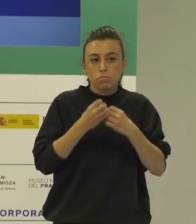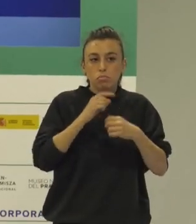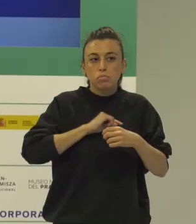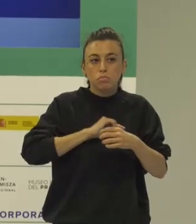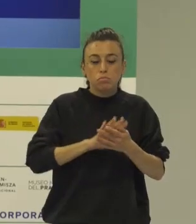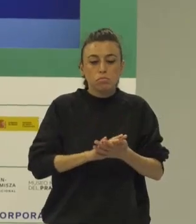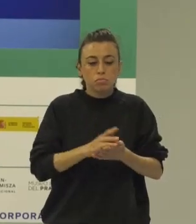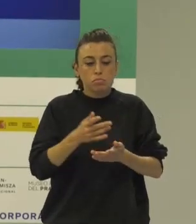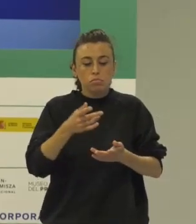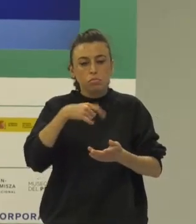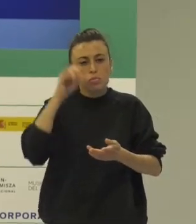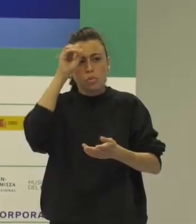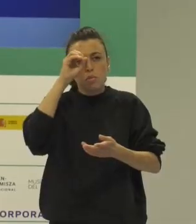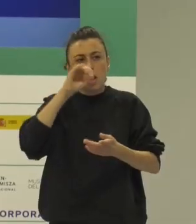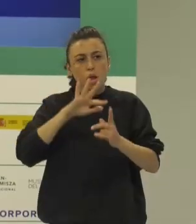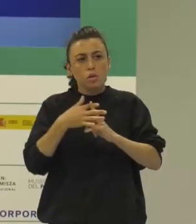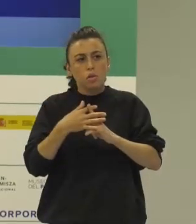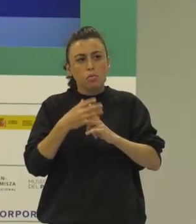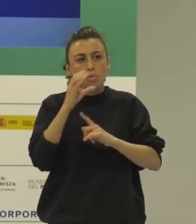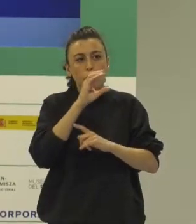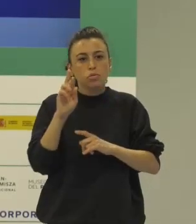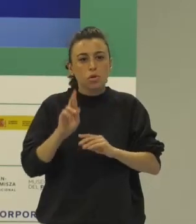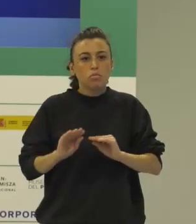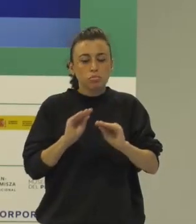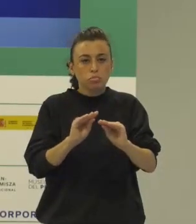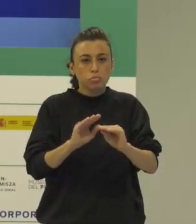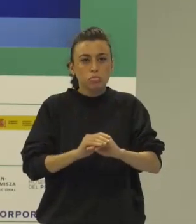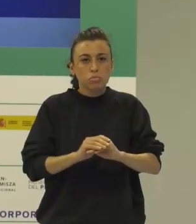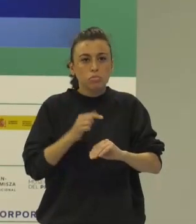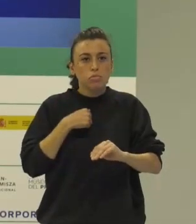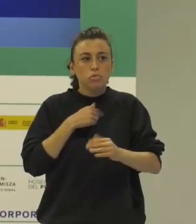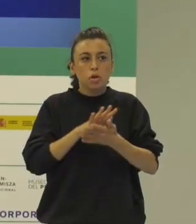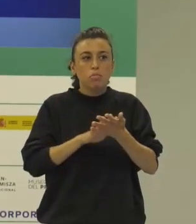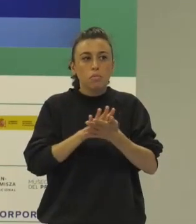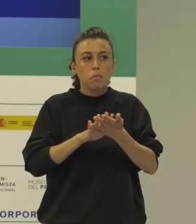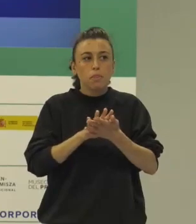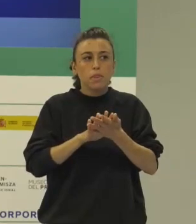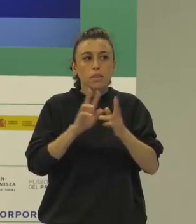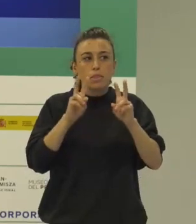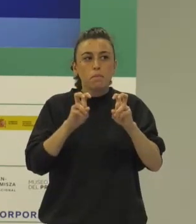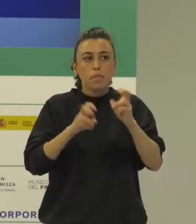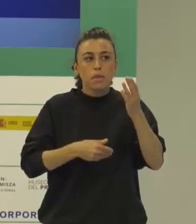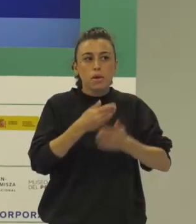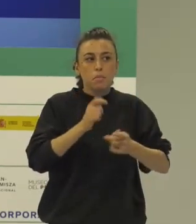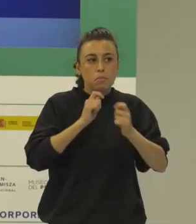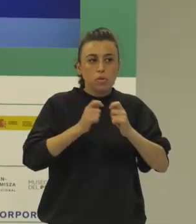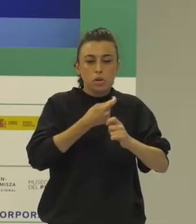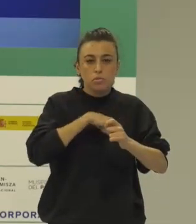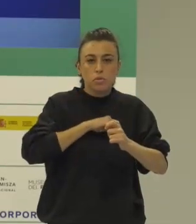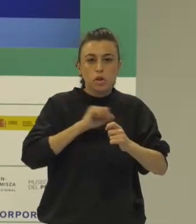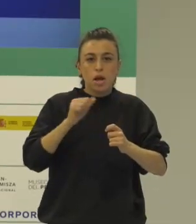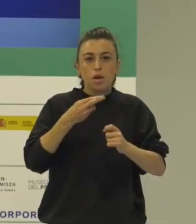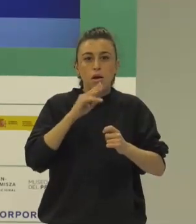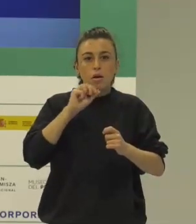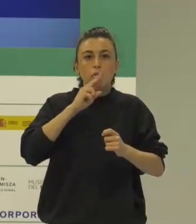veis el caso de Costa Rica y después algo para consumo interno de periodistas españoles. Tanto Abraham como Edith lleváis tiempo en España